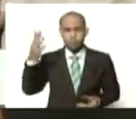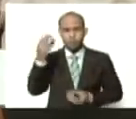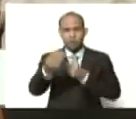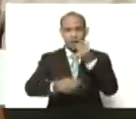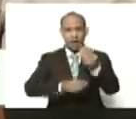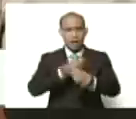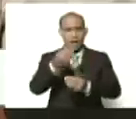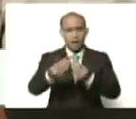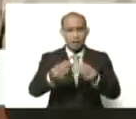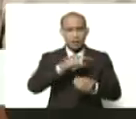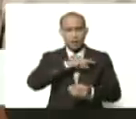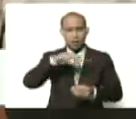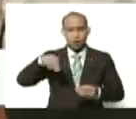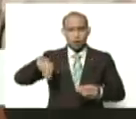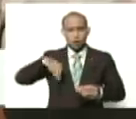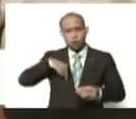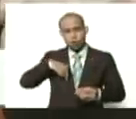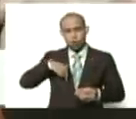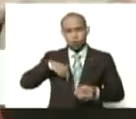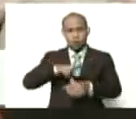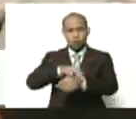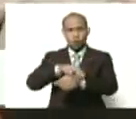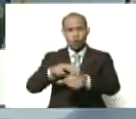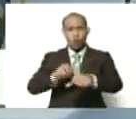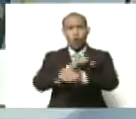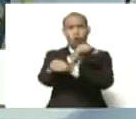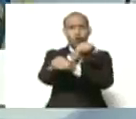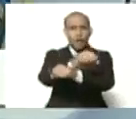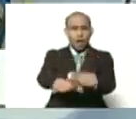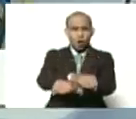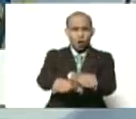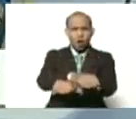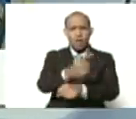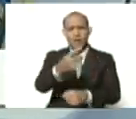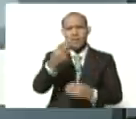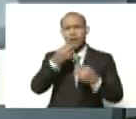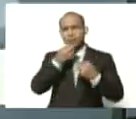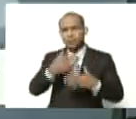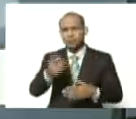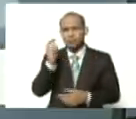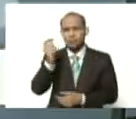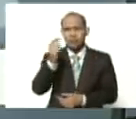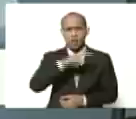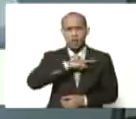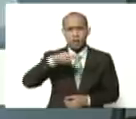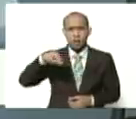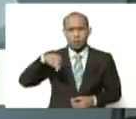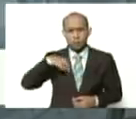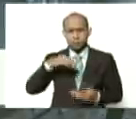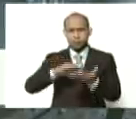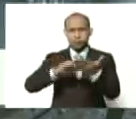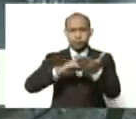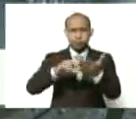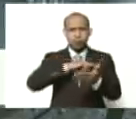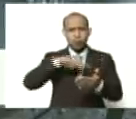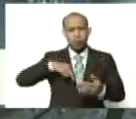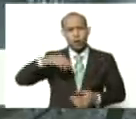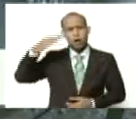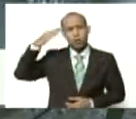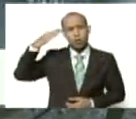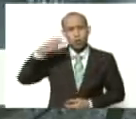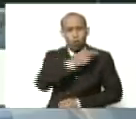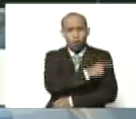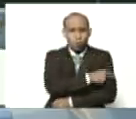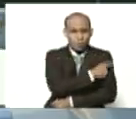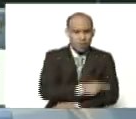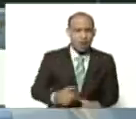epónimo de nuestro santo José Gregorio Hernández en esta hermosa tarea para recuperar nuestros hospitales. Acá hoy estamos